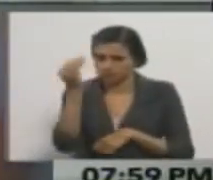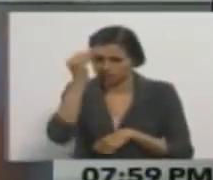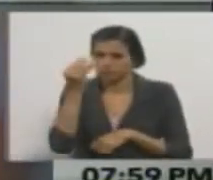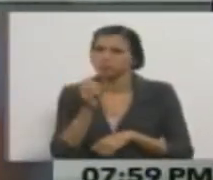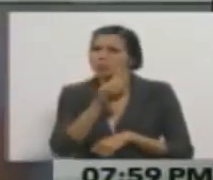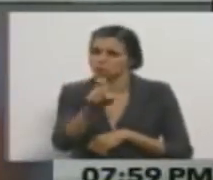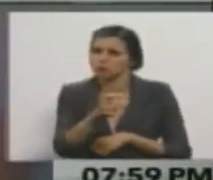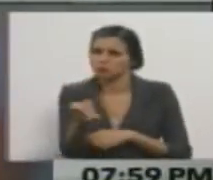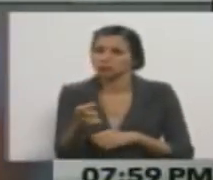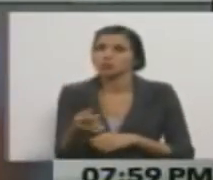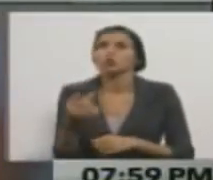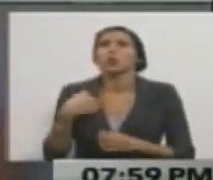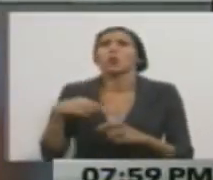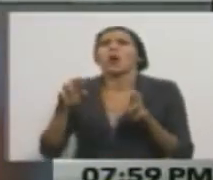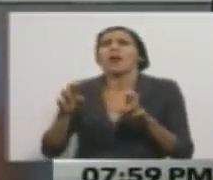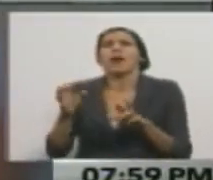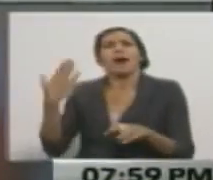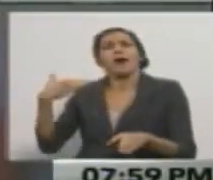eso,